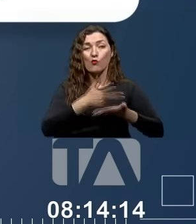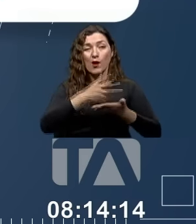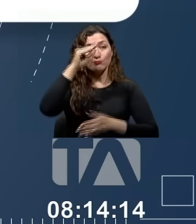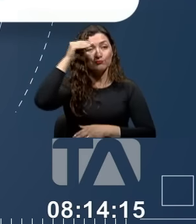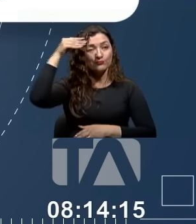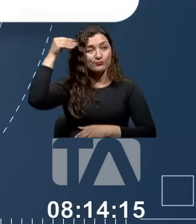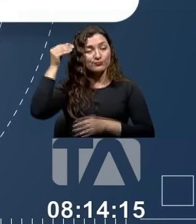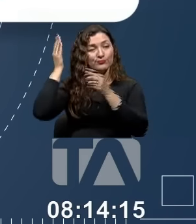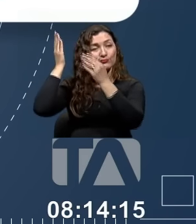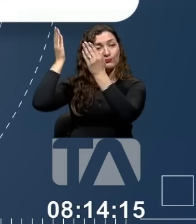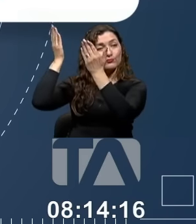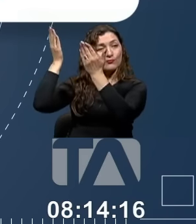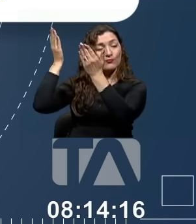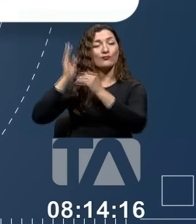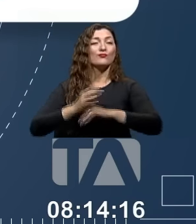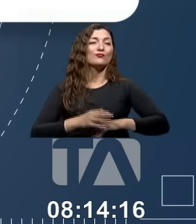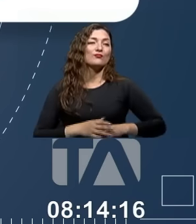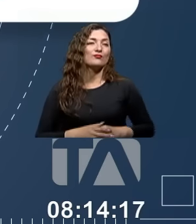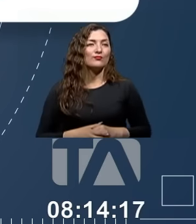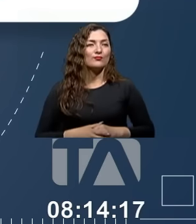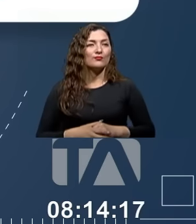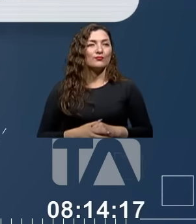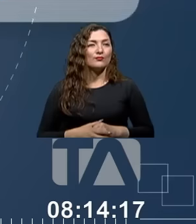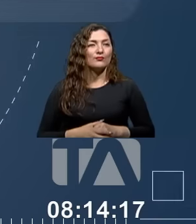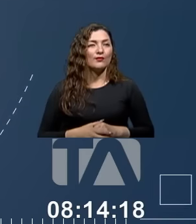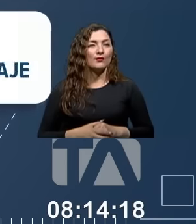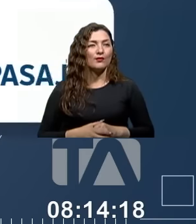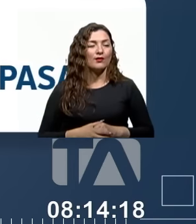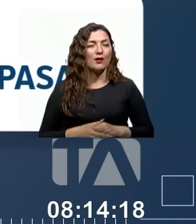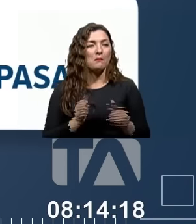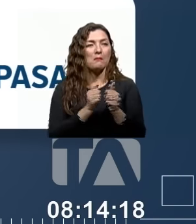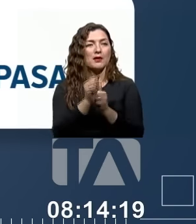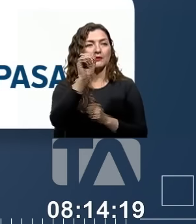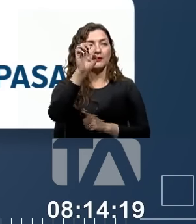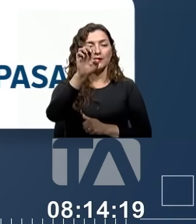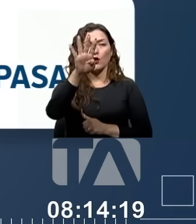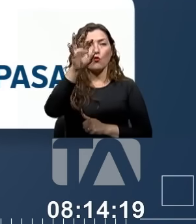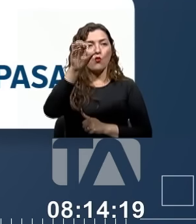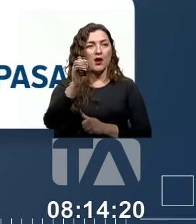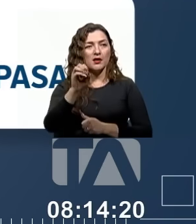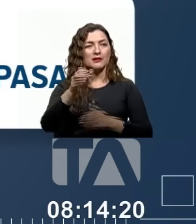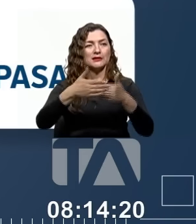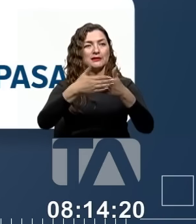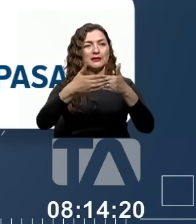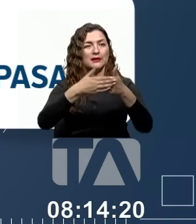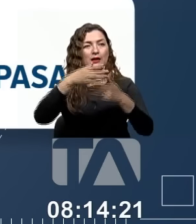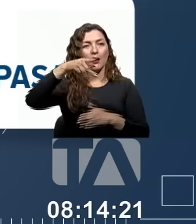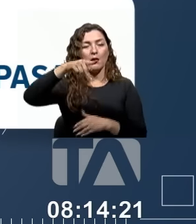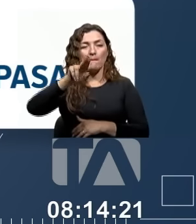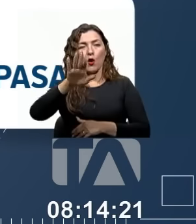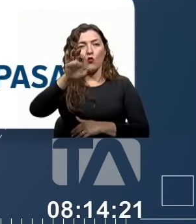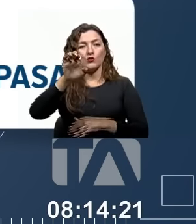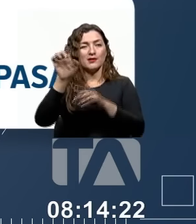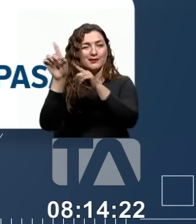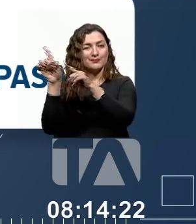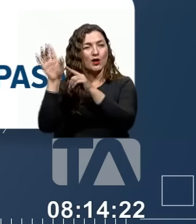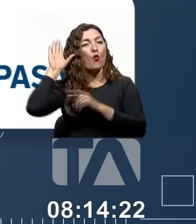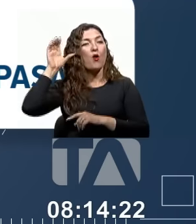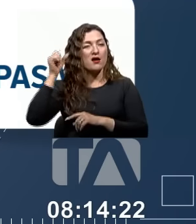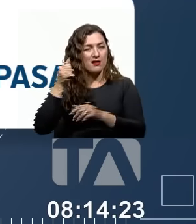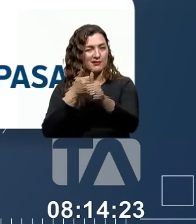Riobamba, Valvanera, Alausicu, Asuntos, Chunchín. Tampoco hay paso en la vía E40 que comprende Paute, Guarumales, Méndez.